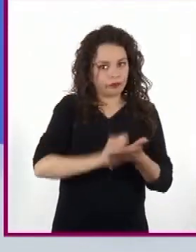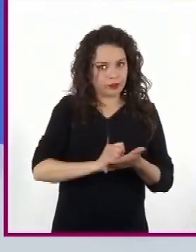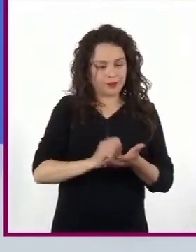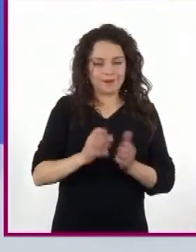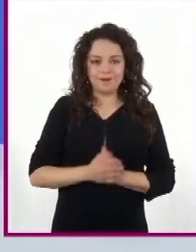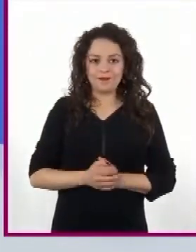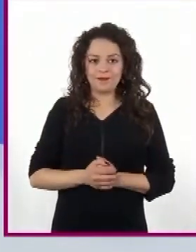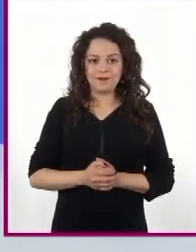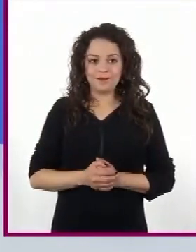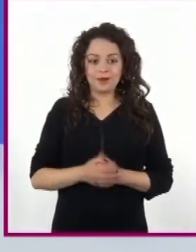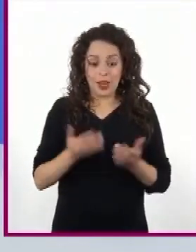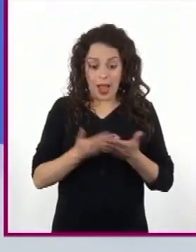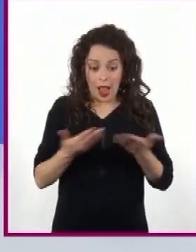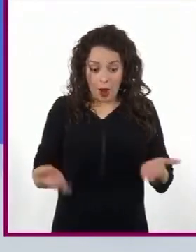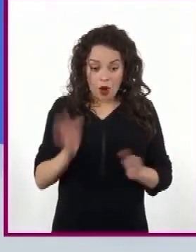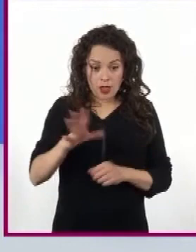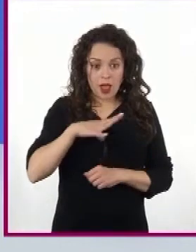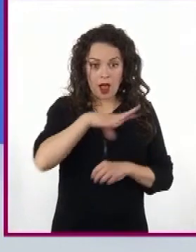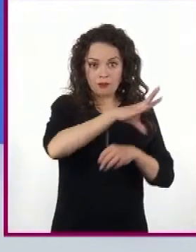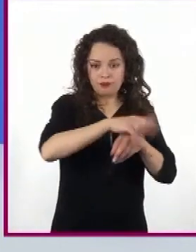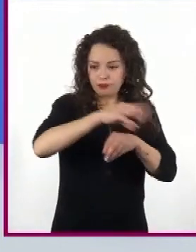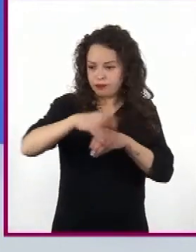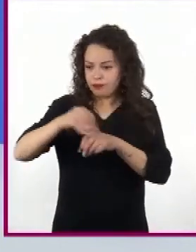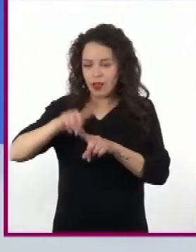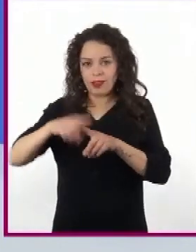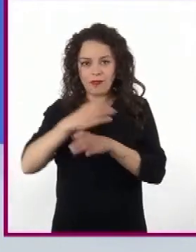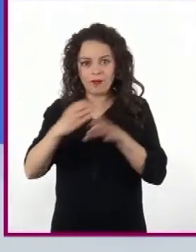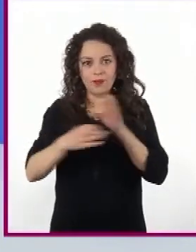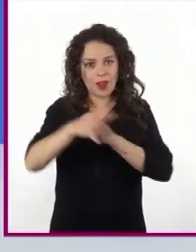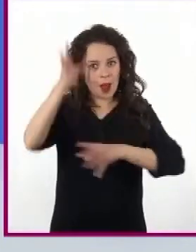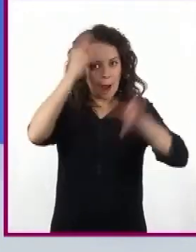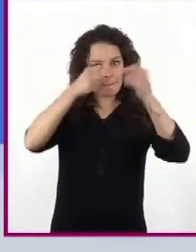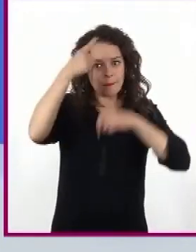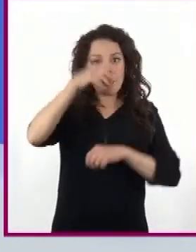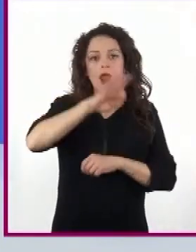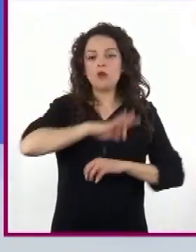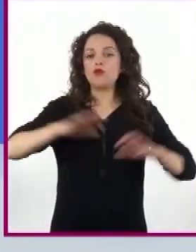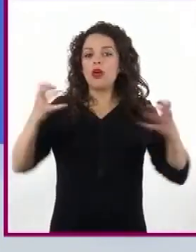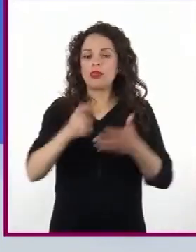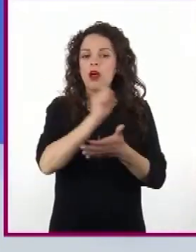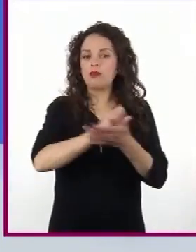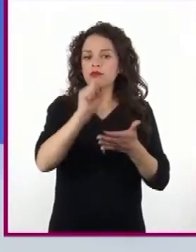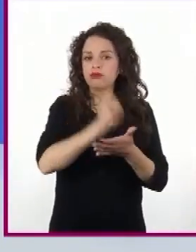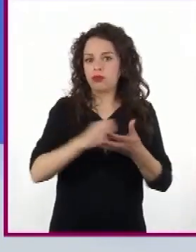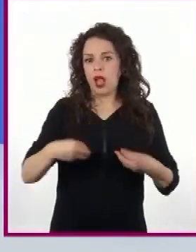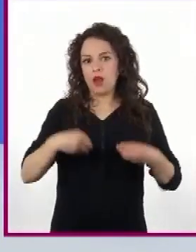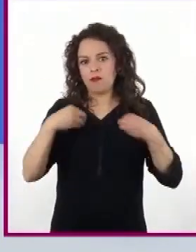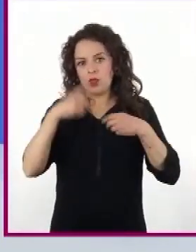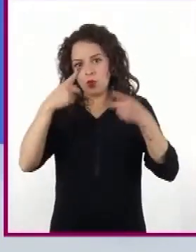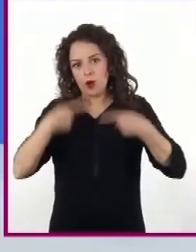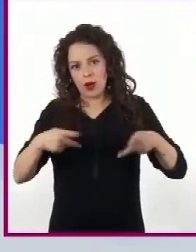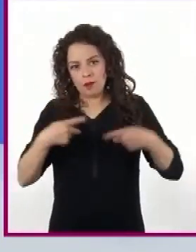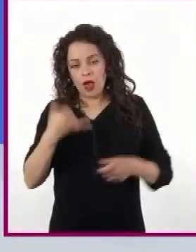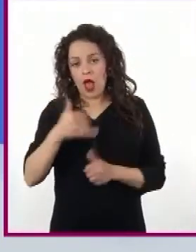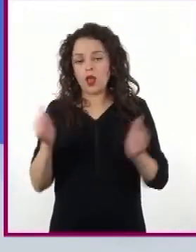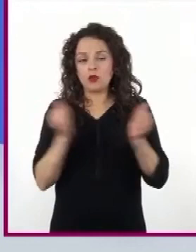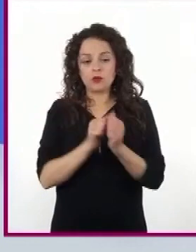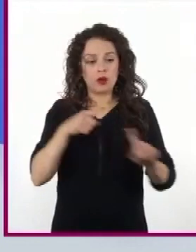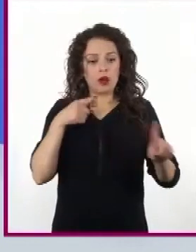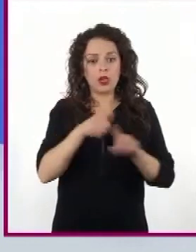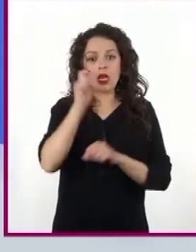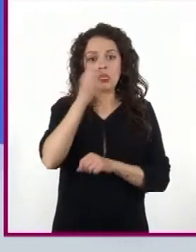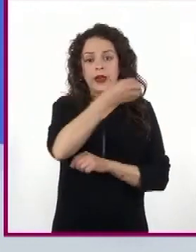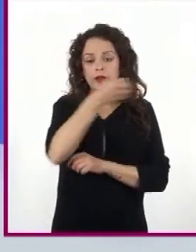hasta ahora hemos reunido varios saberes para lograr escribir una biografía. así como los aspectos cronológicos que debemos tomar